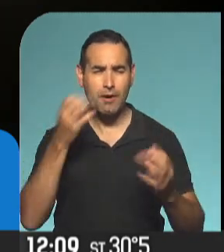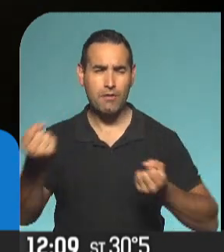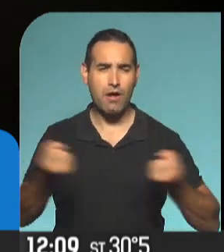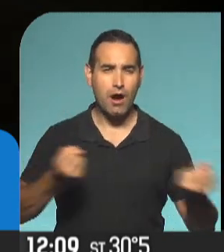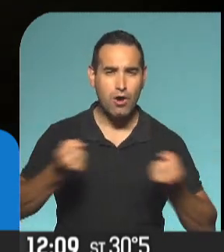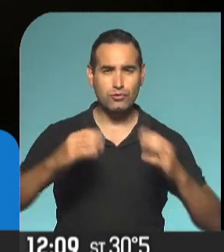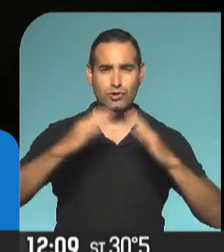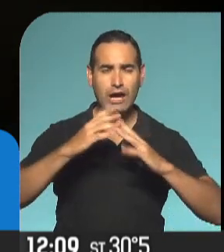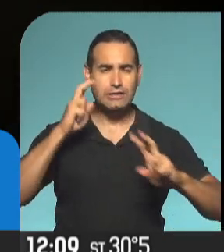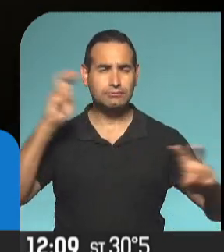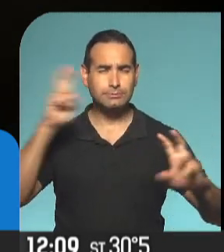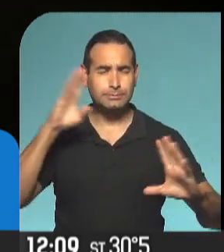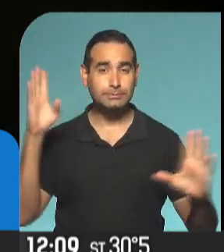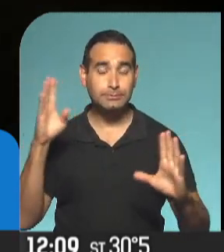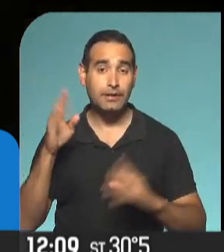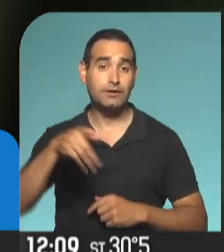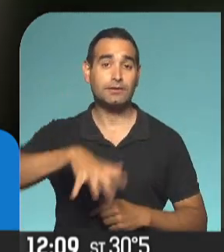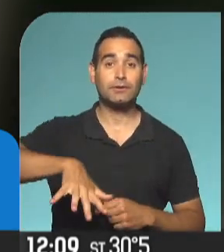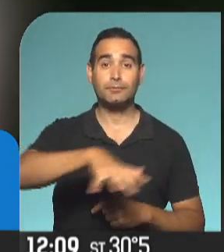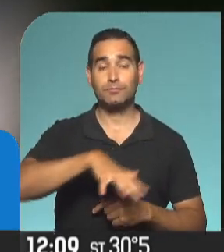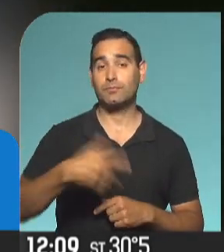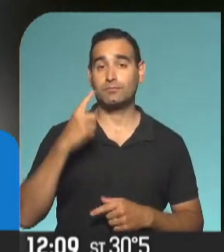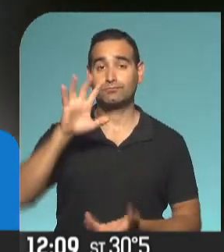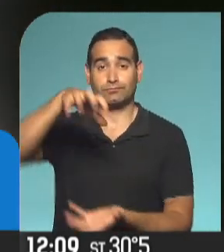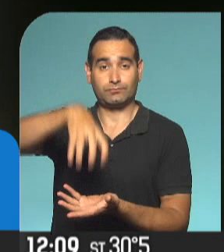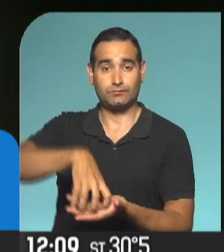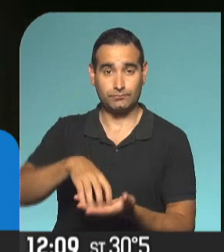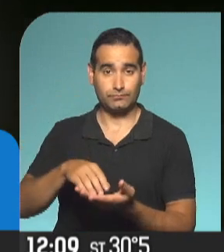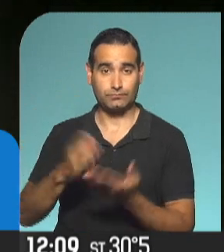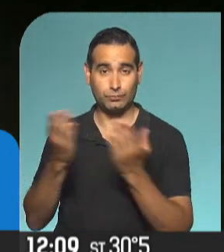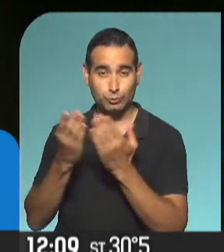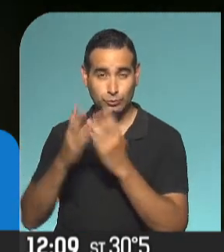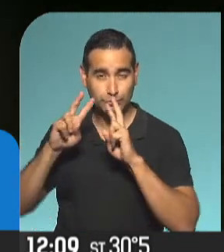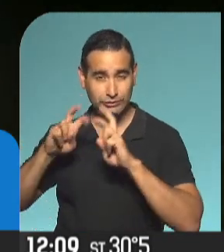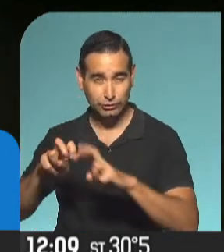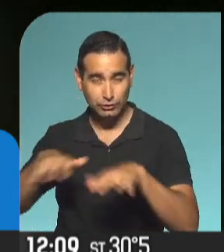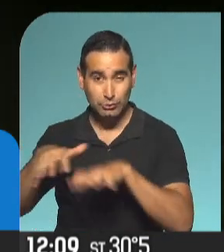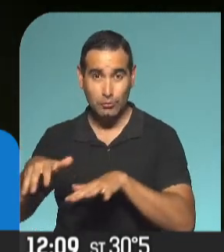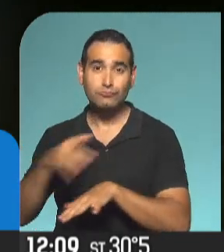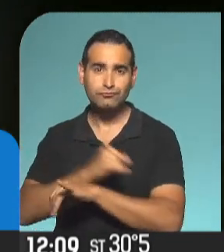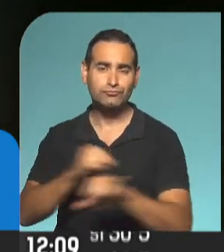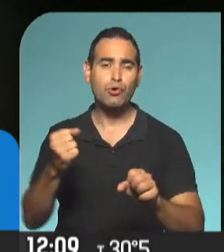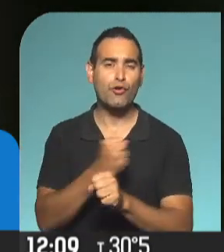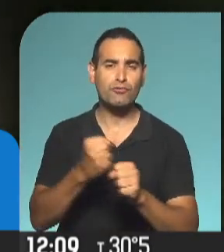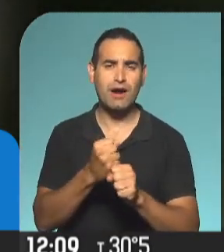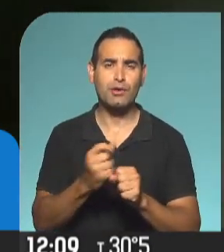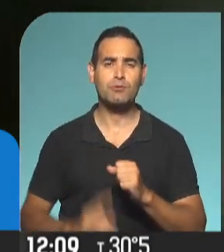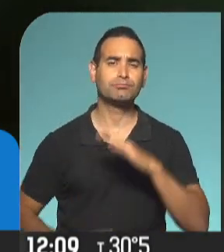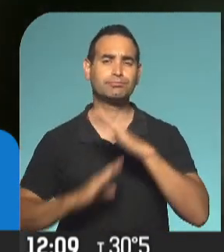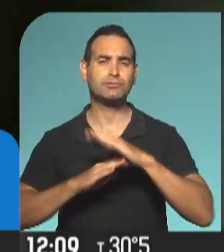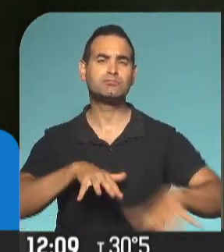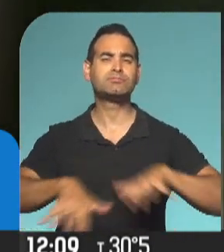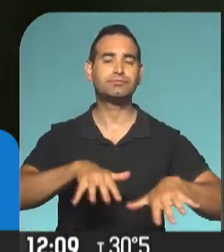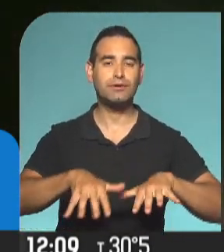viviendas. Miguel Castro, del Centro Sismológico de Mendoza, confirmó que el movimiento principal se produjo en una zona